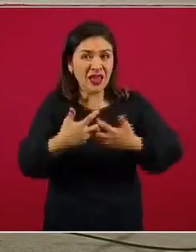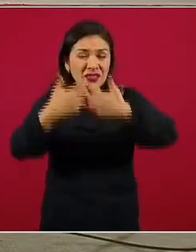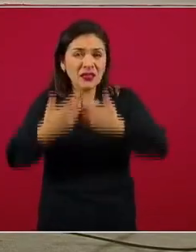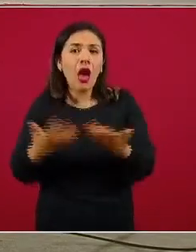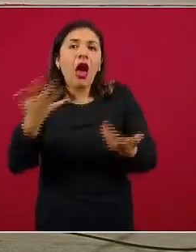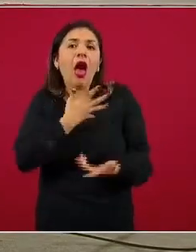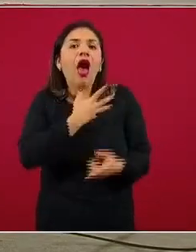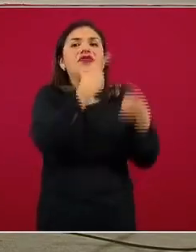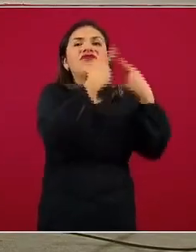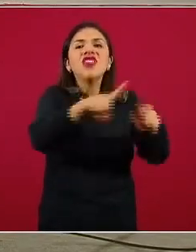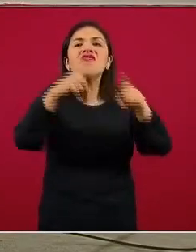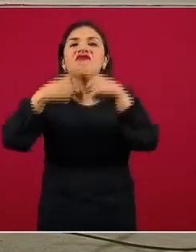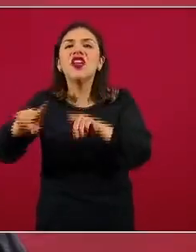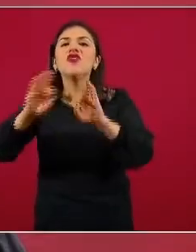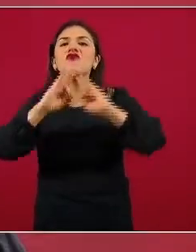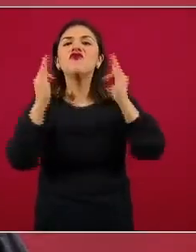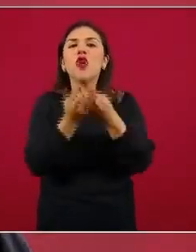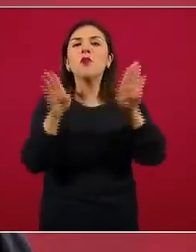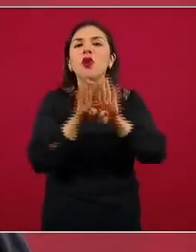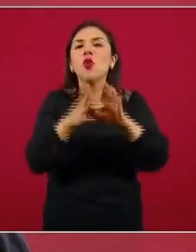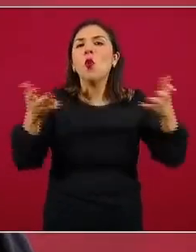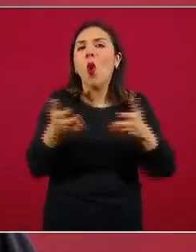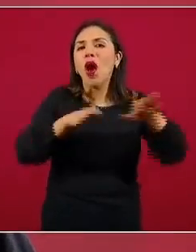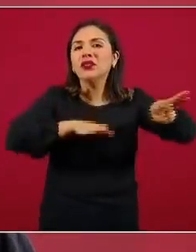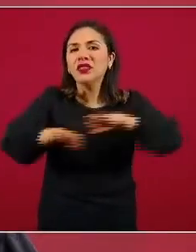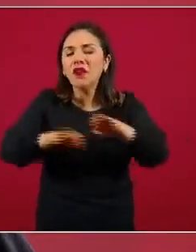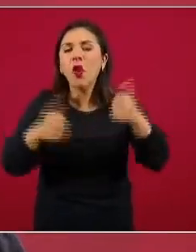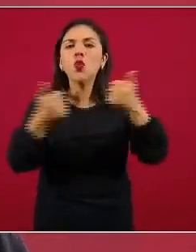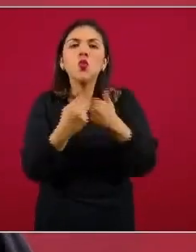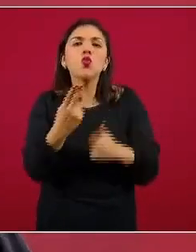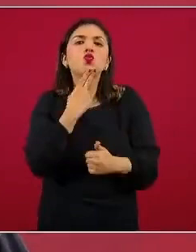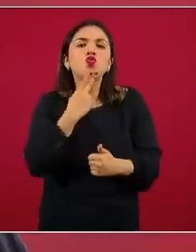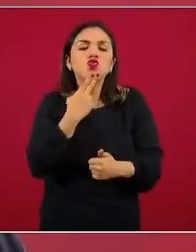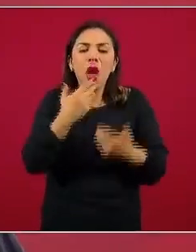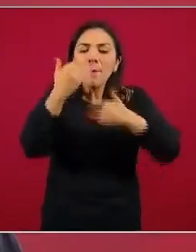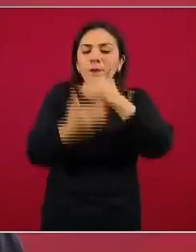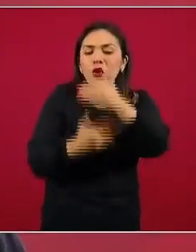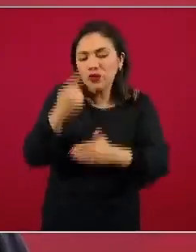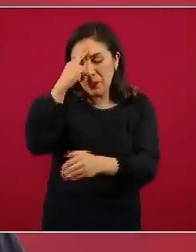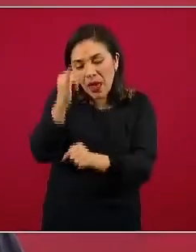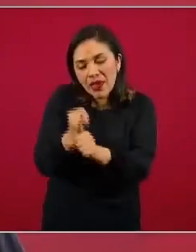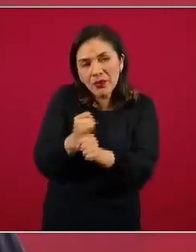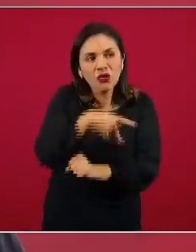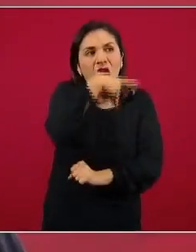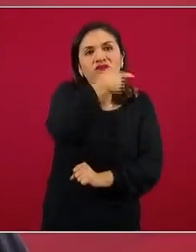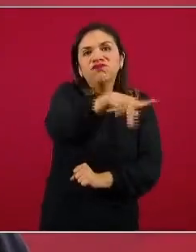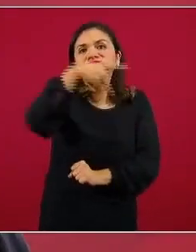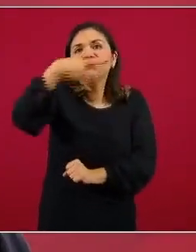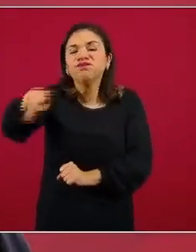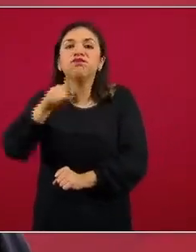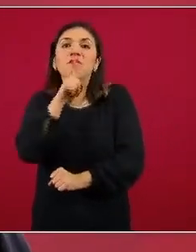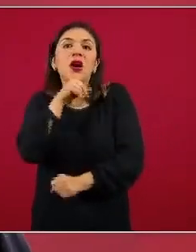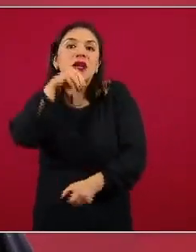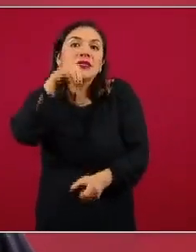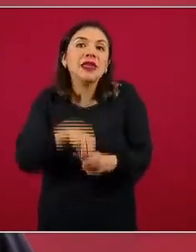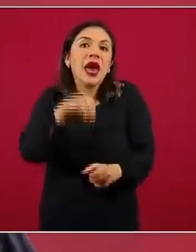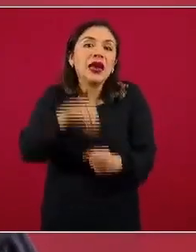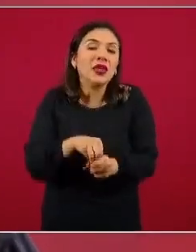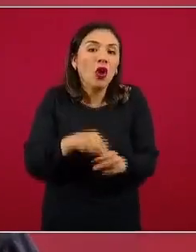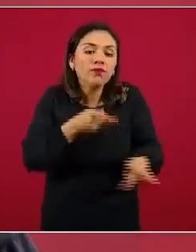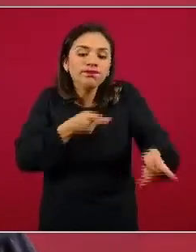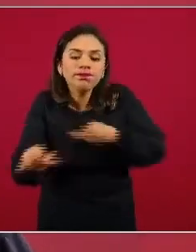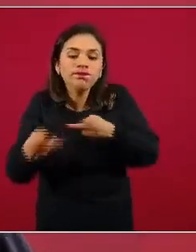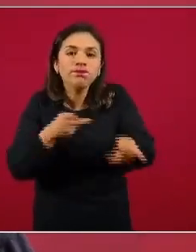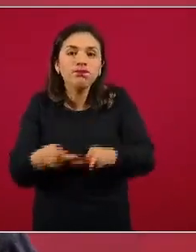tiene diferentes métodos de desarrollo, utiliza procesos de investigación propios o definidos por protocolos de